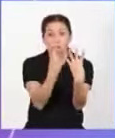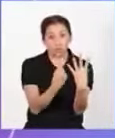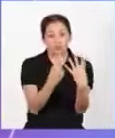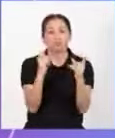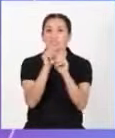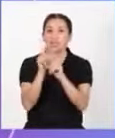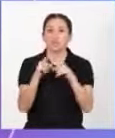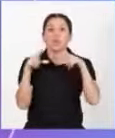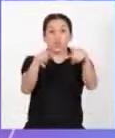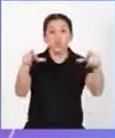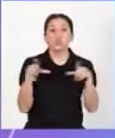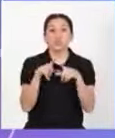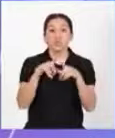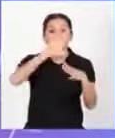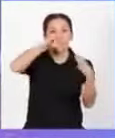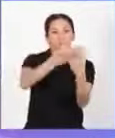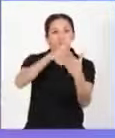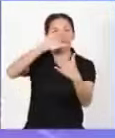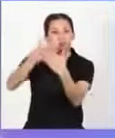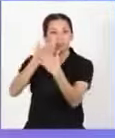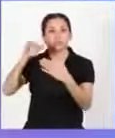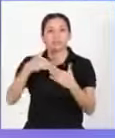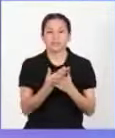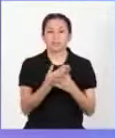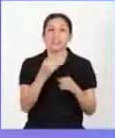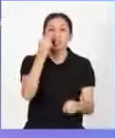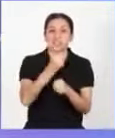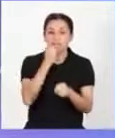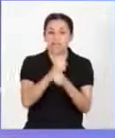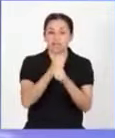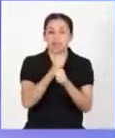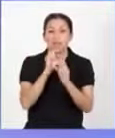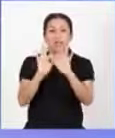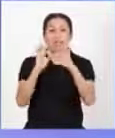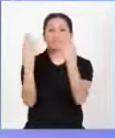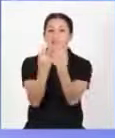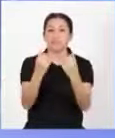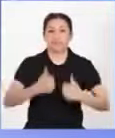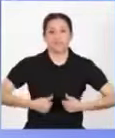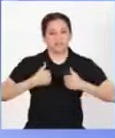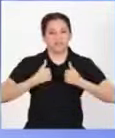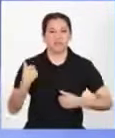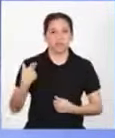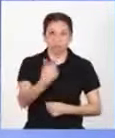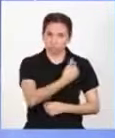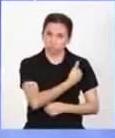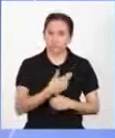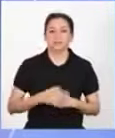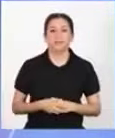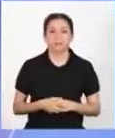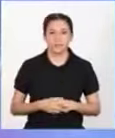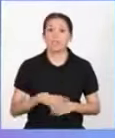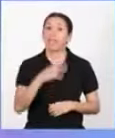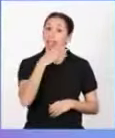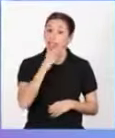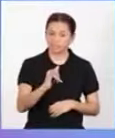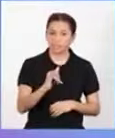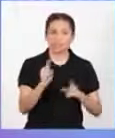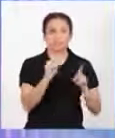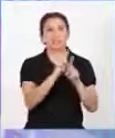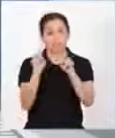teléfonos y los lugares de evacuación, de los trabajos de los familiares que viven con nosotros,